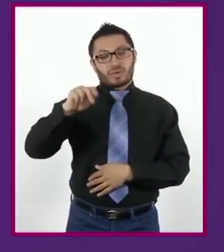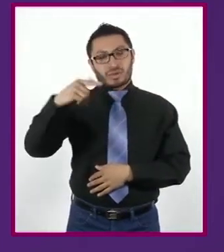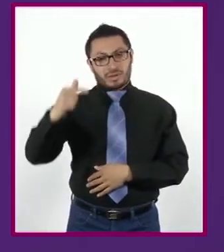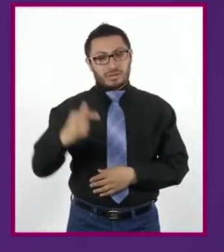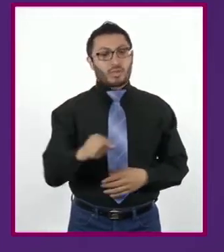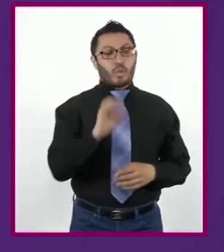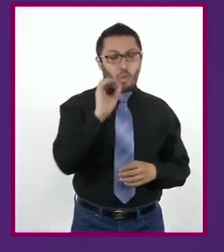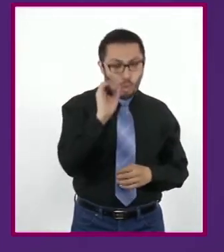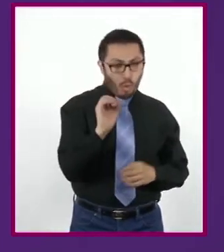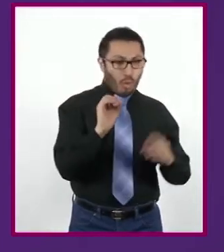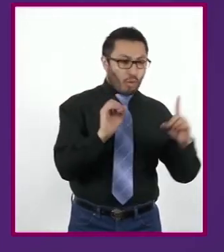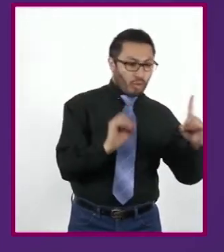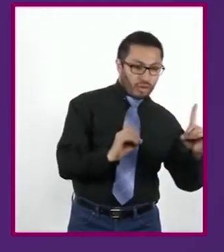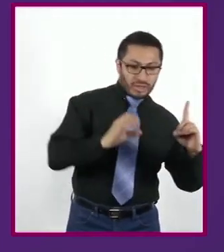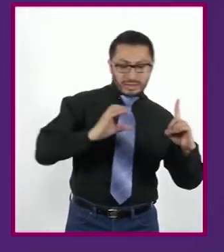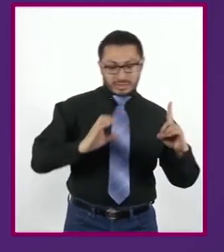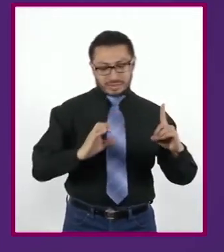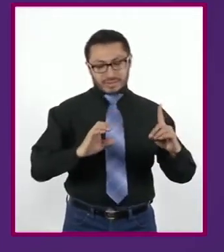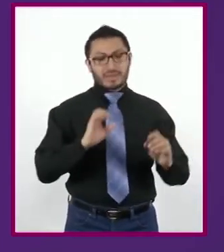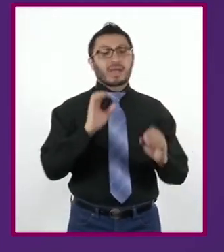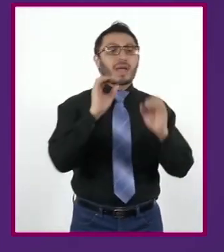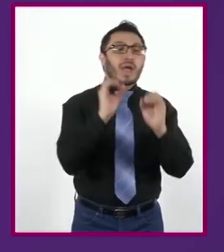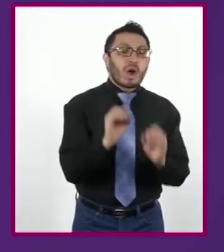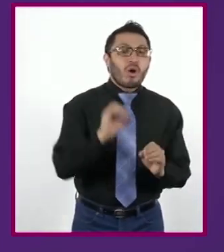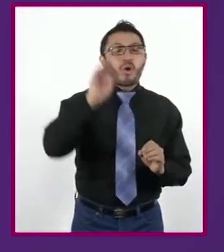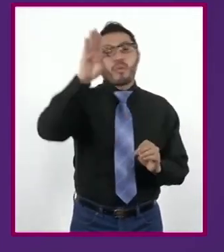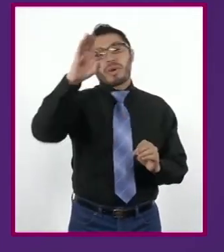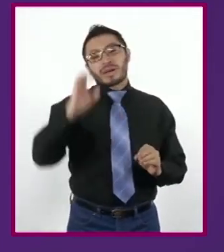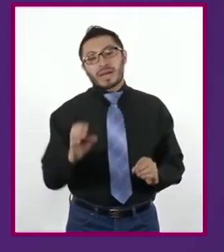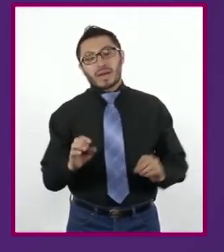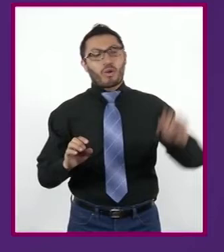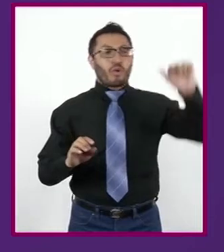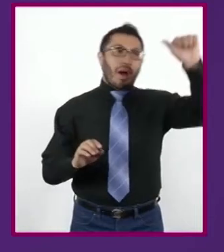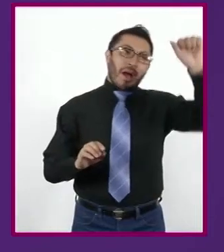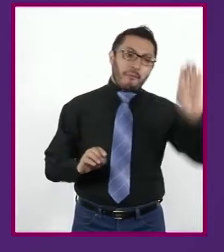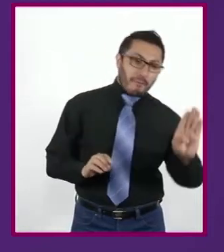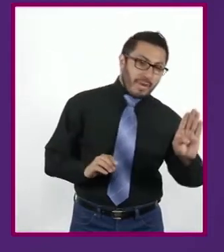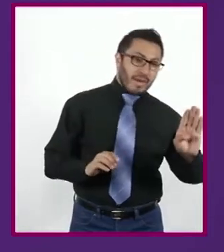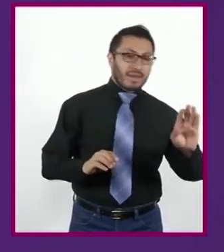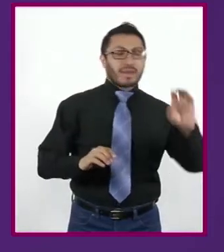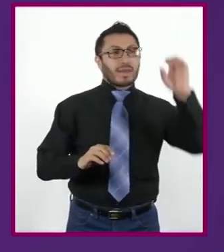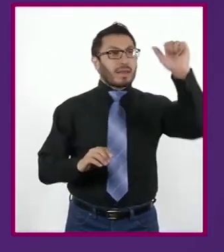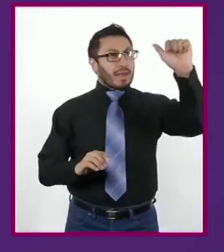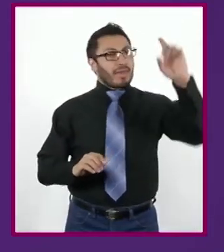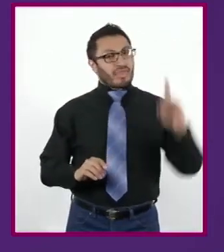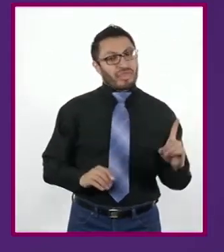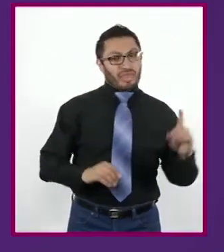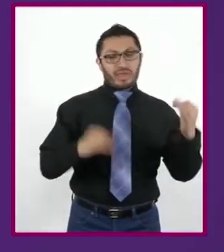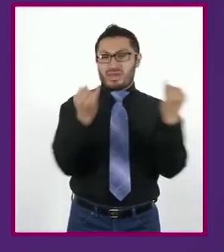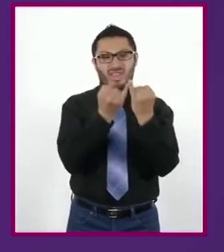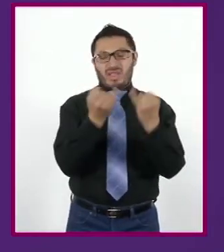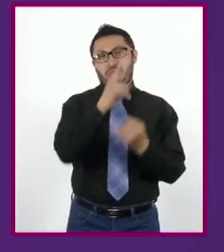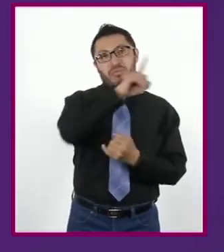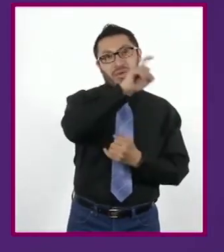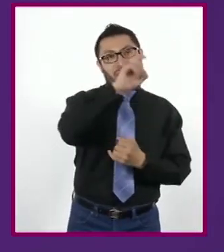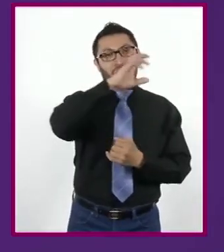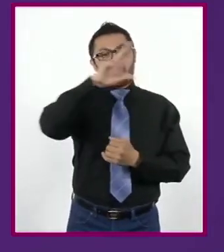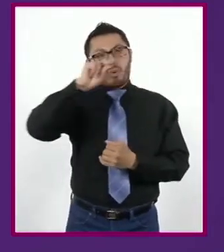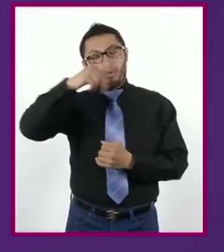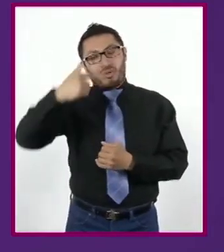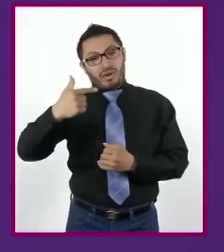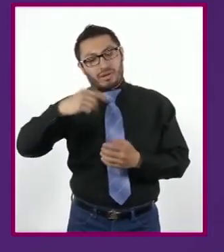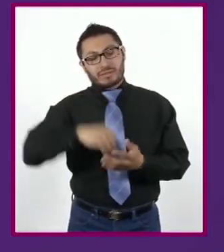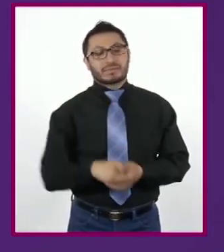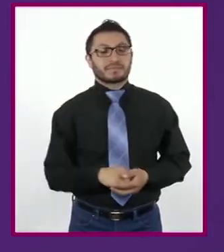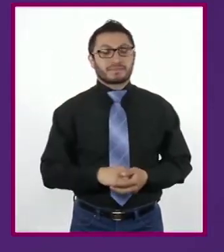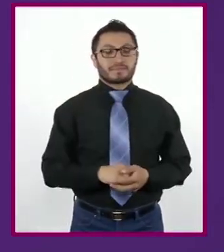C, o de C más D, o de D más A, es igual a 180 grados.